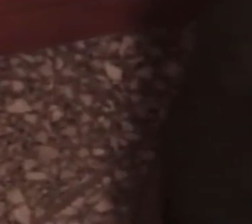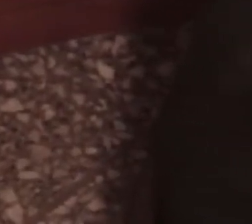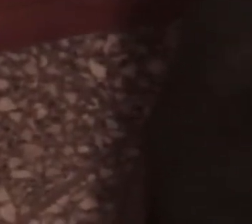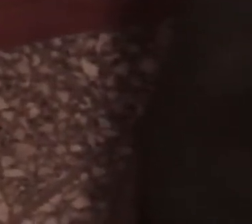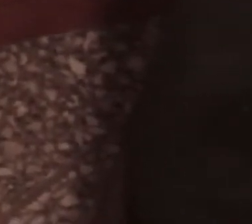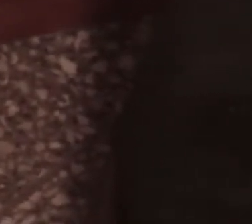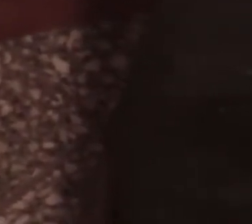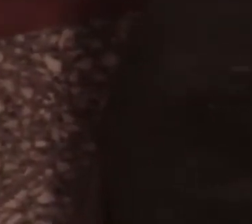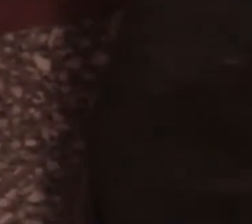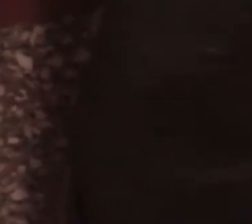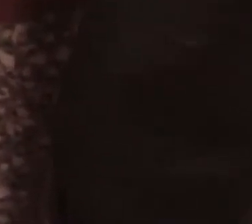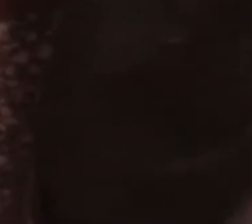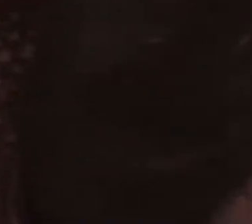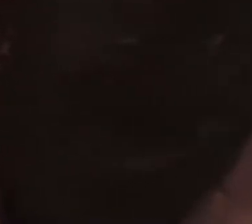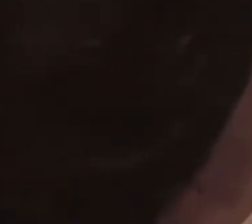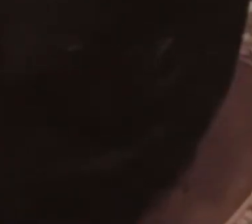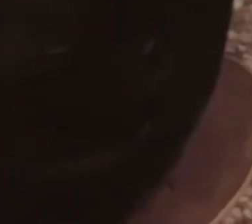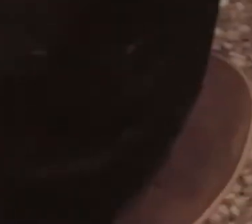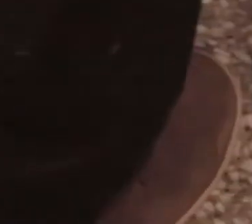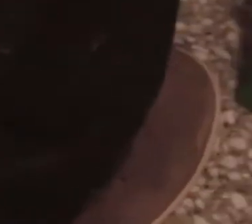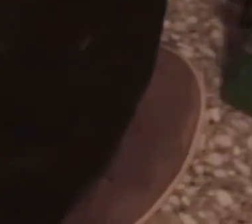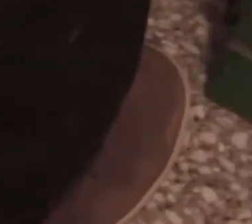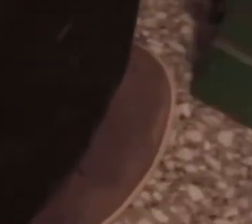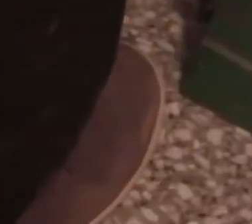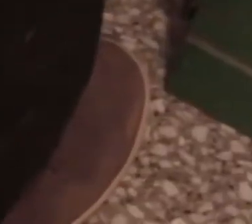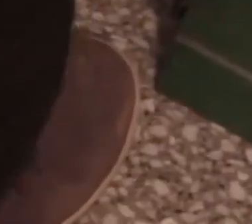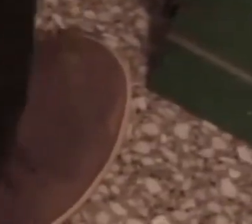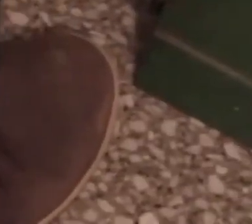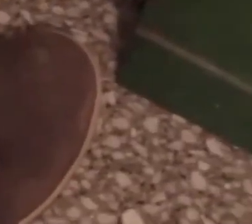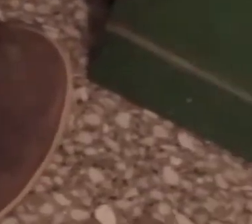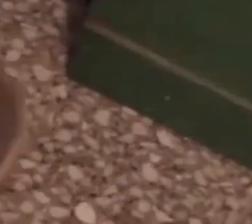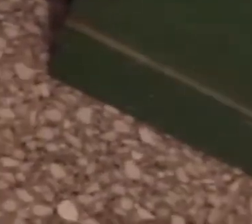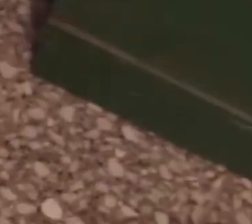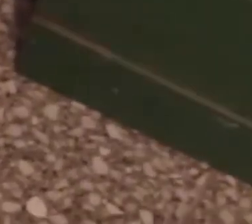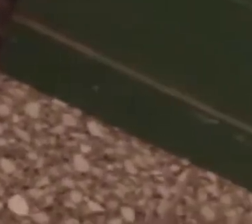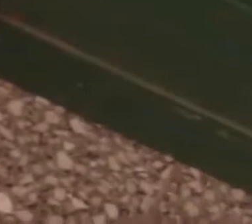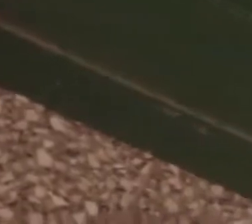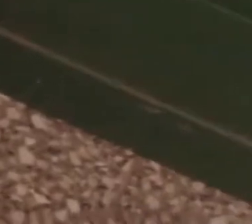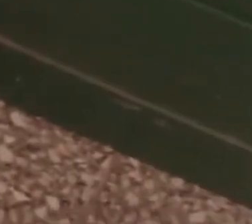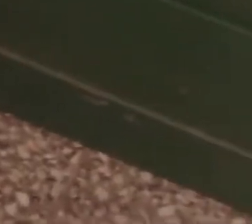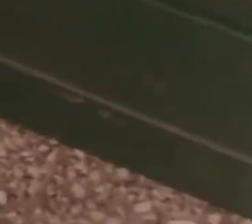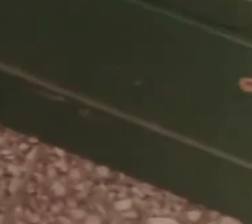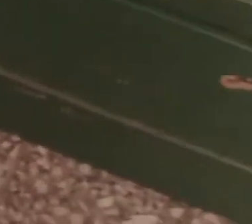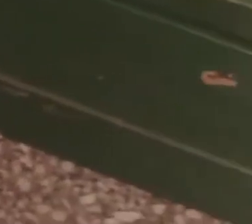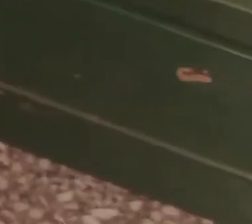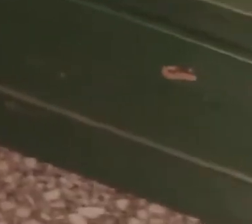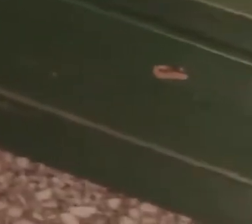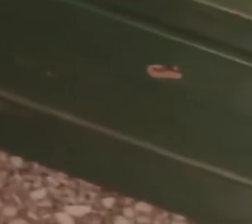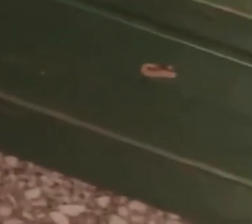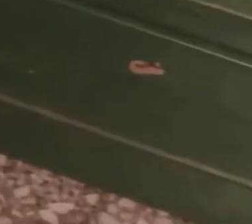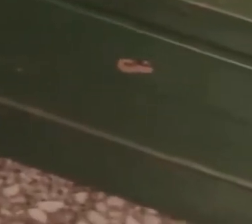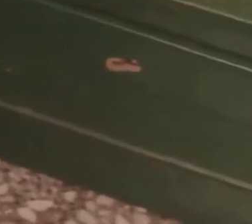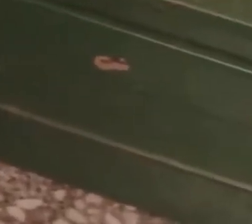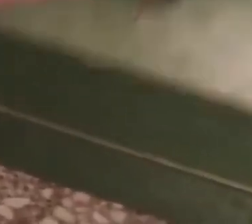Bueno, por regla general, la pérdida de capacidad laboral se puede solicitar a cualquiera de las entidades que